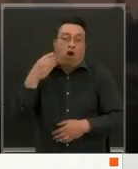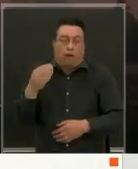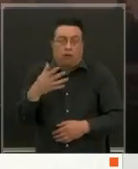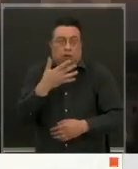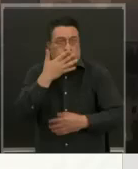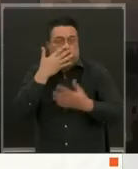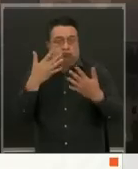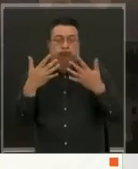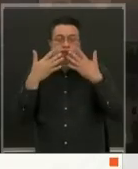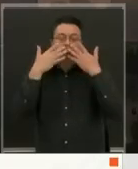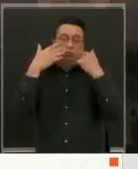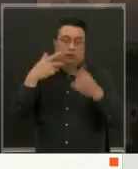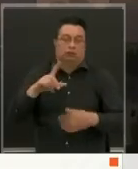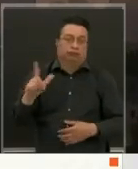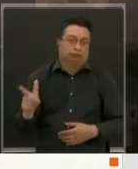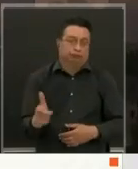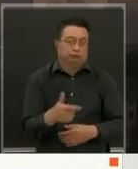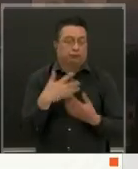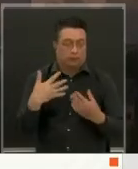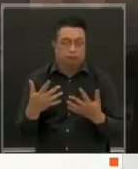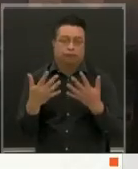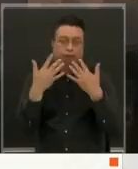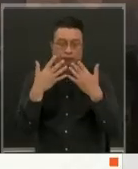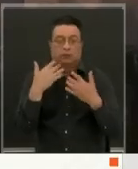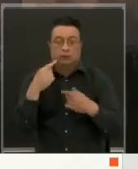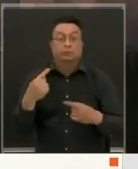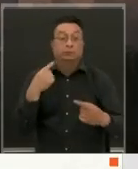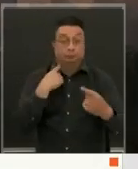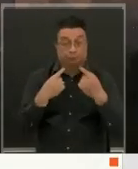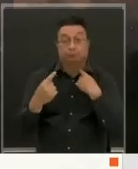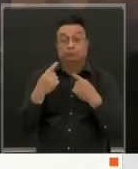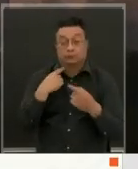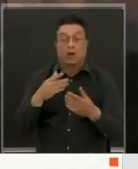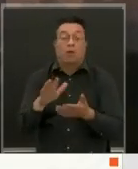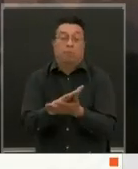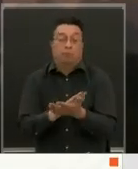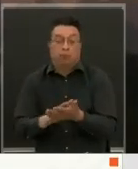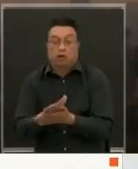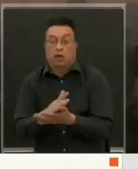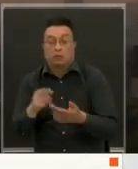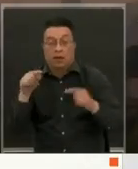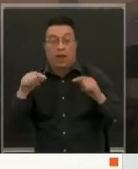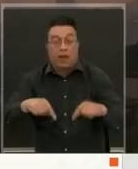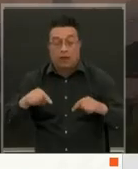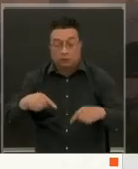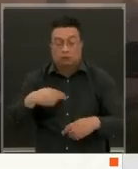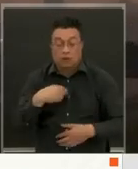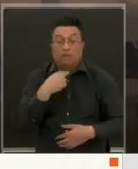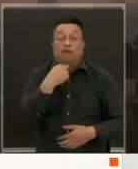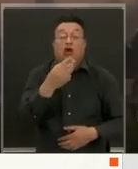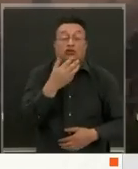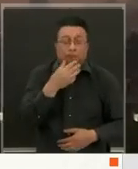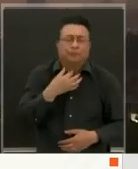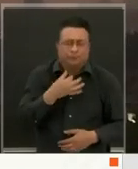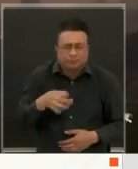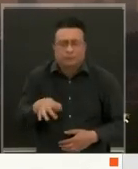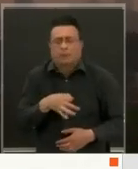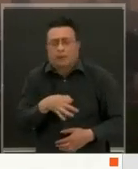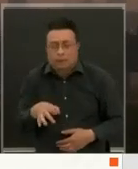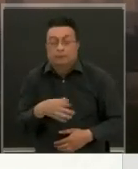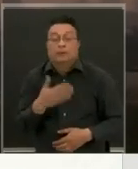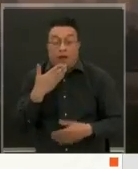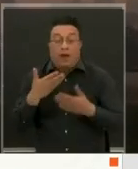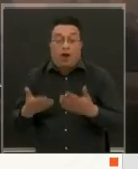percibe, ya con el paso del tiempo comienza ya a afectar evidentemente, por ejemplo, aquí en mi voz, efectivamente, por la situación que